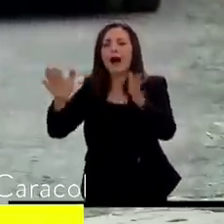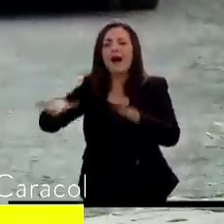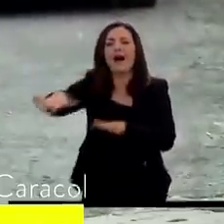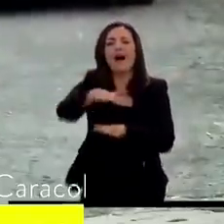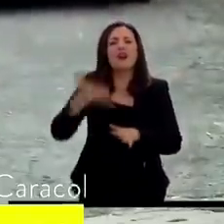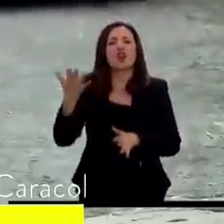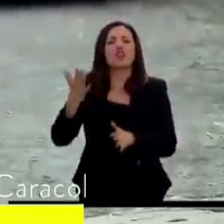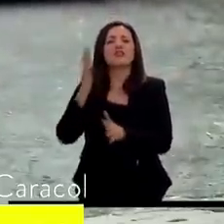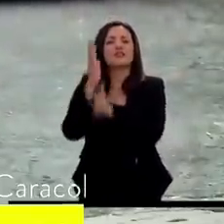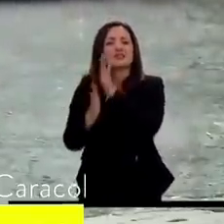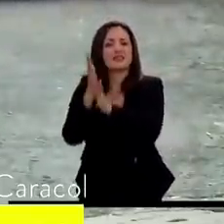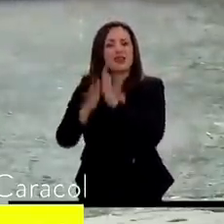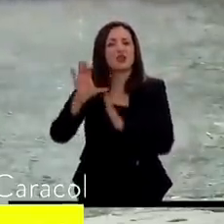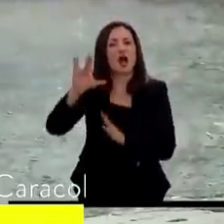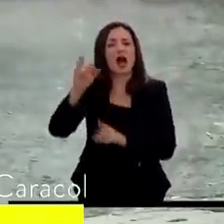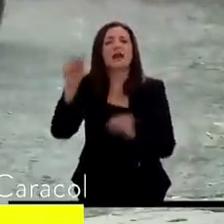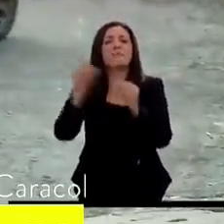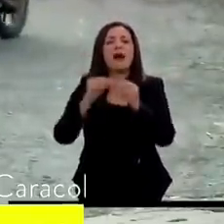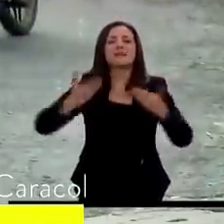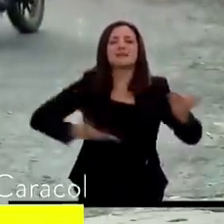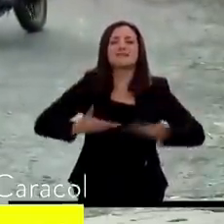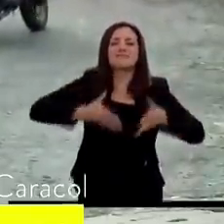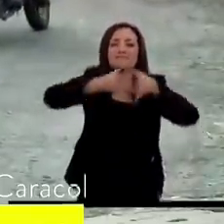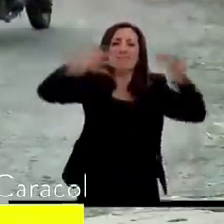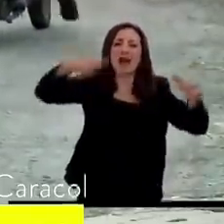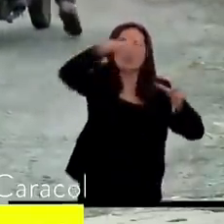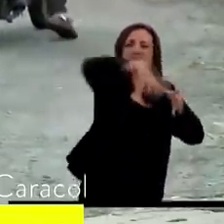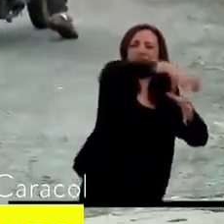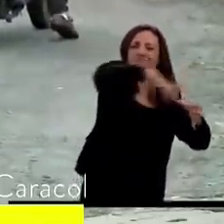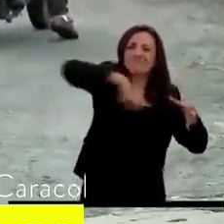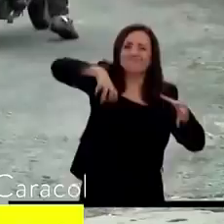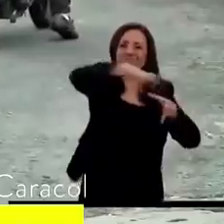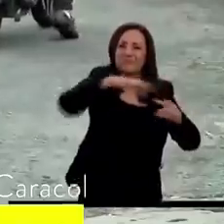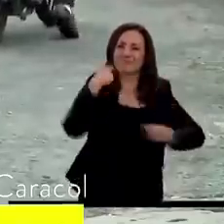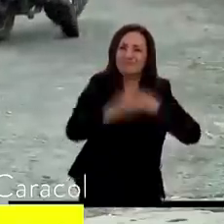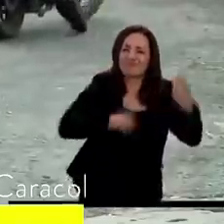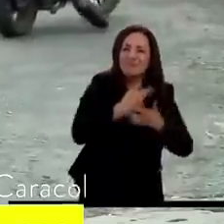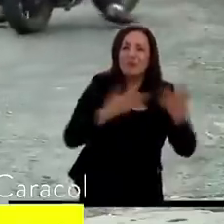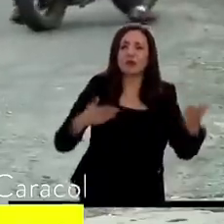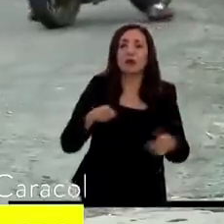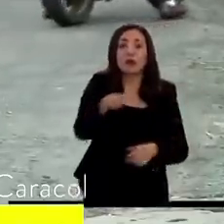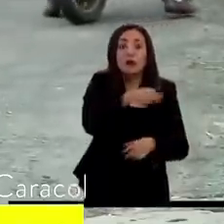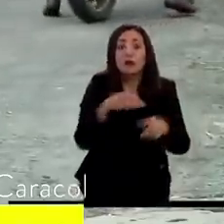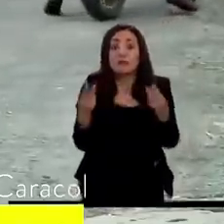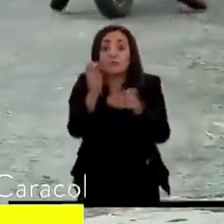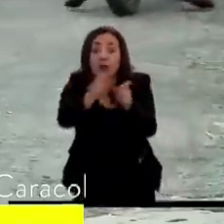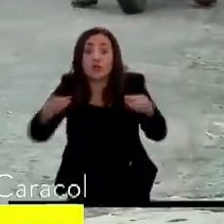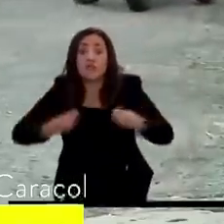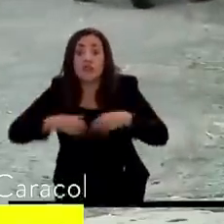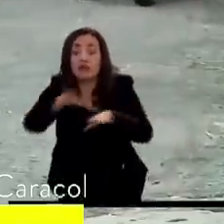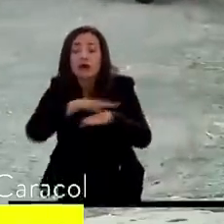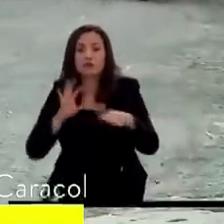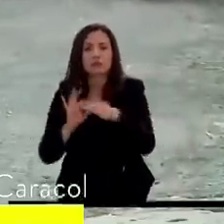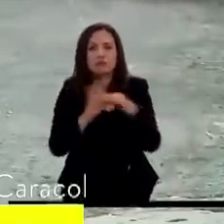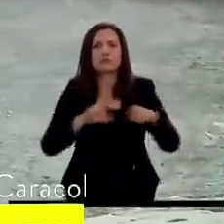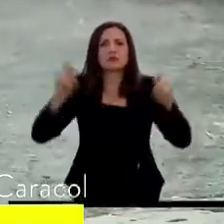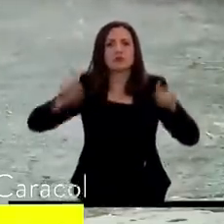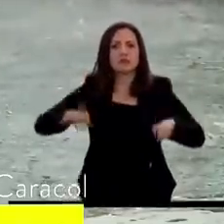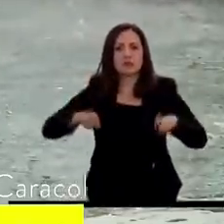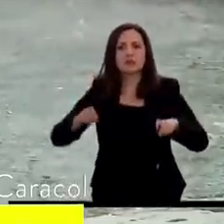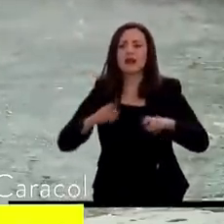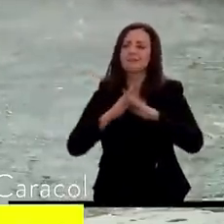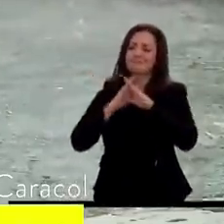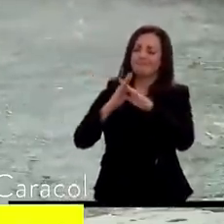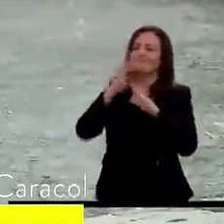centros comerciales de la ciudad. La ciudadanía está dividida, unos porque dicen que es necesario para evitar mayor propagación